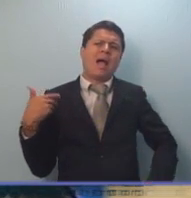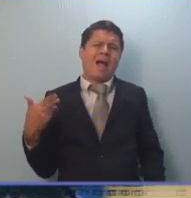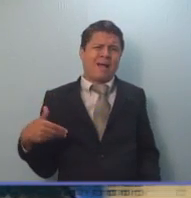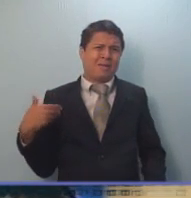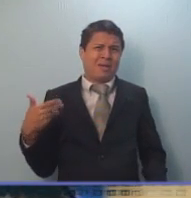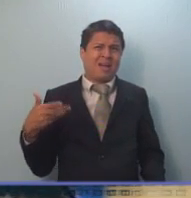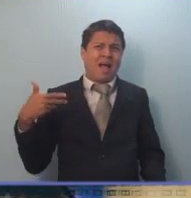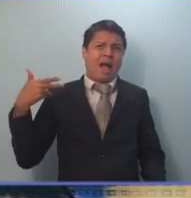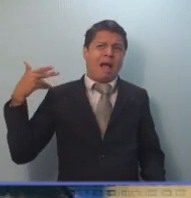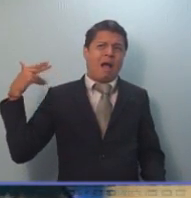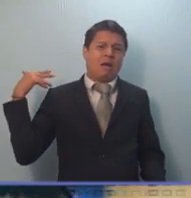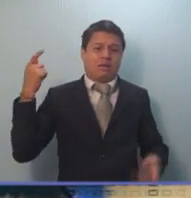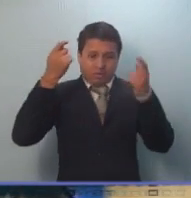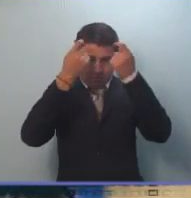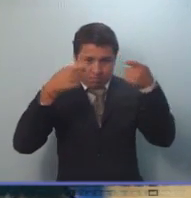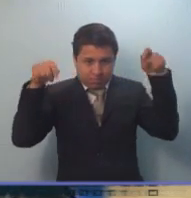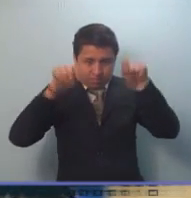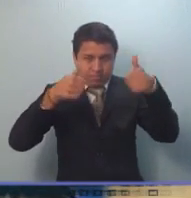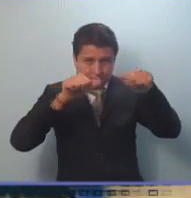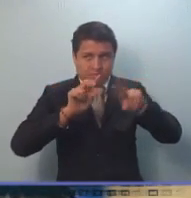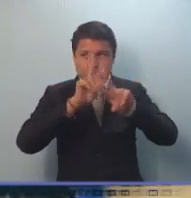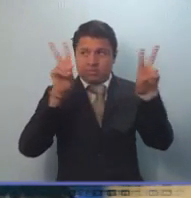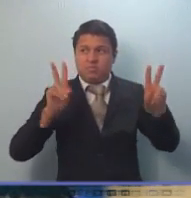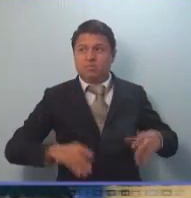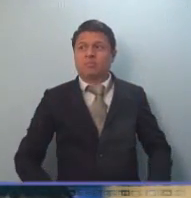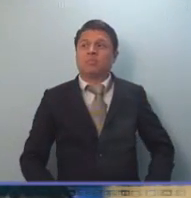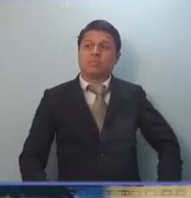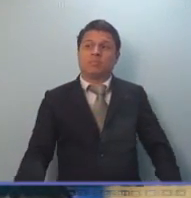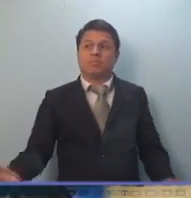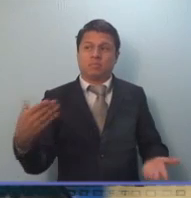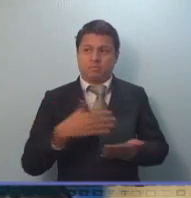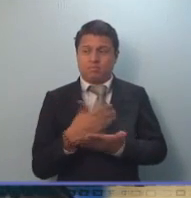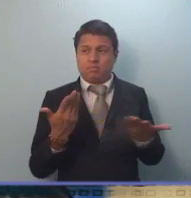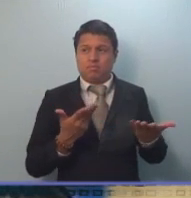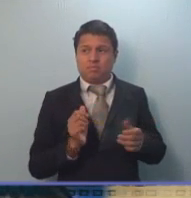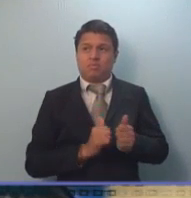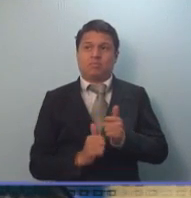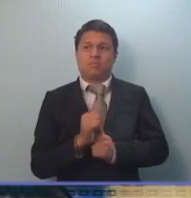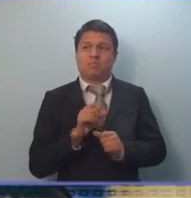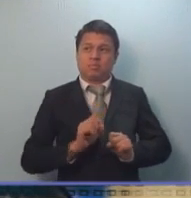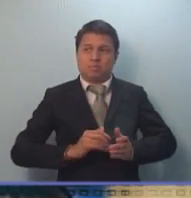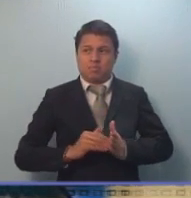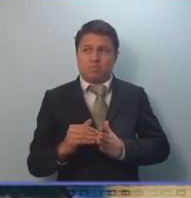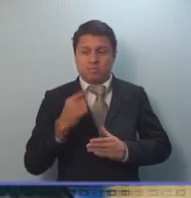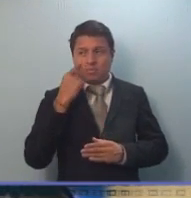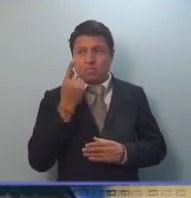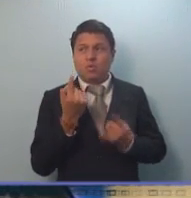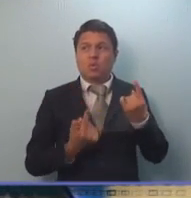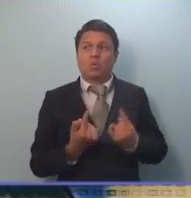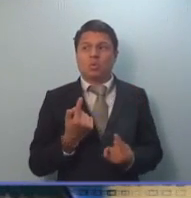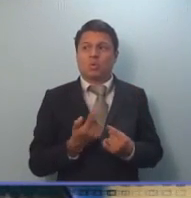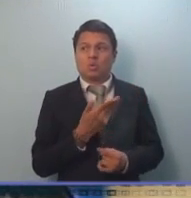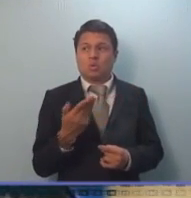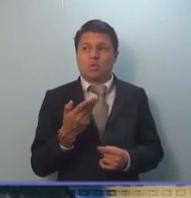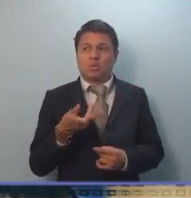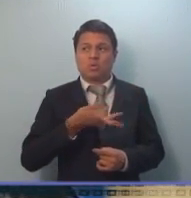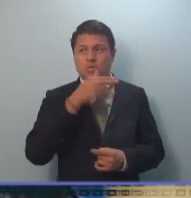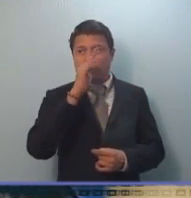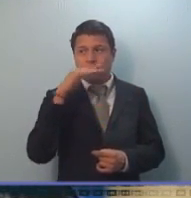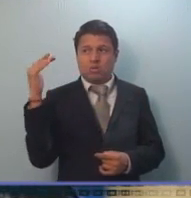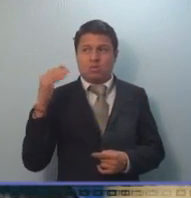de haberse firmado el acuerdo de paz, a través de hechos y de resultados se empiezan a distinguir cuáles son cosas de Estado.